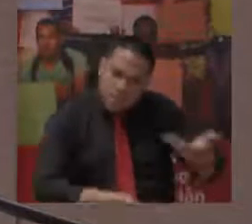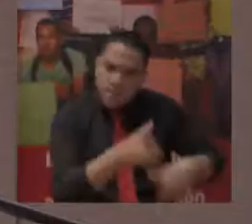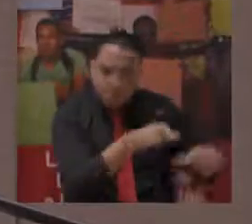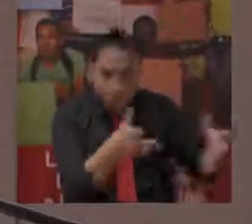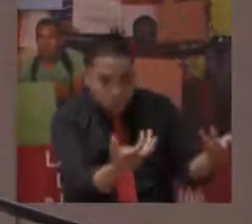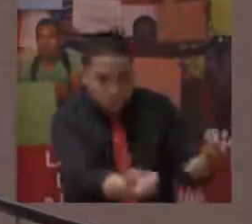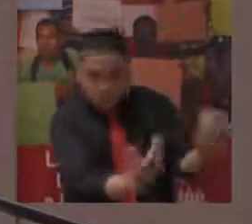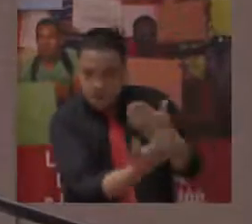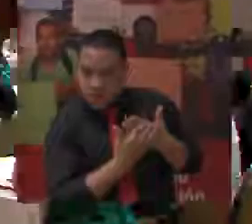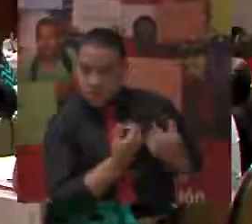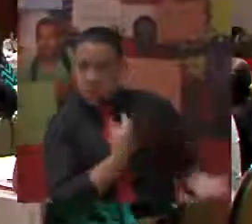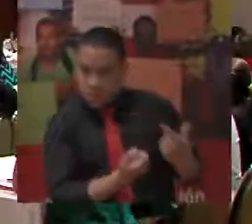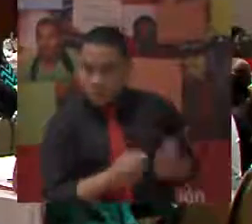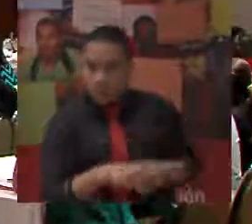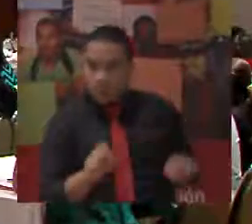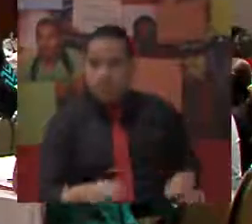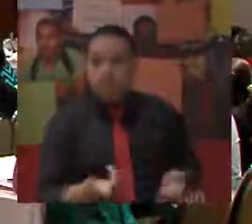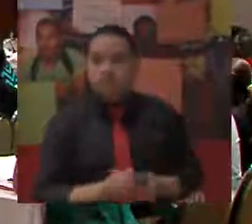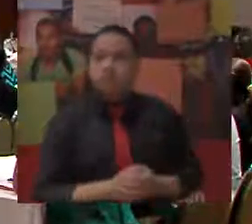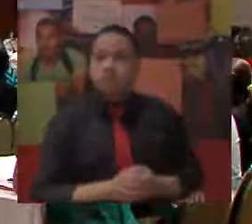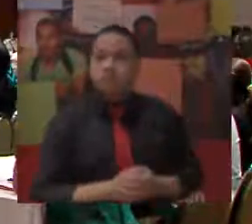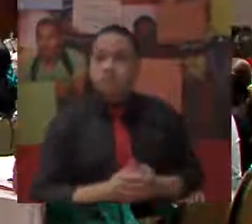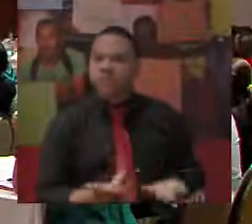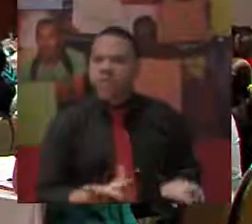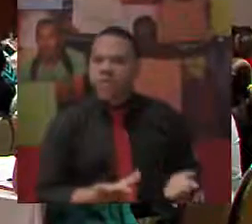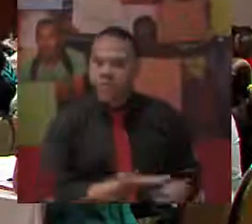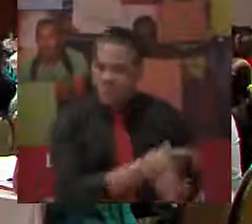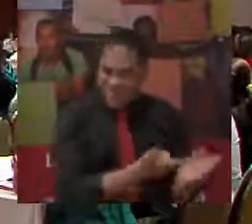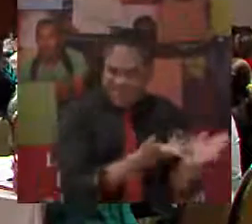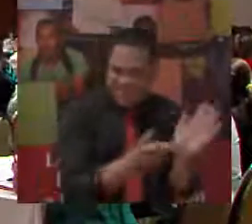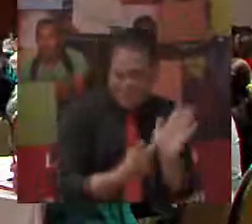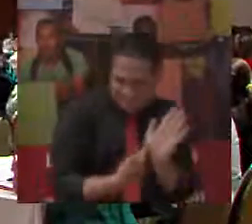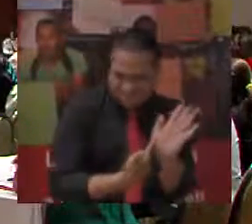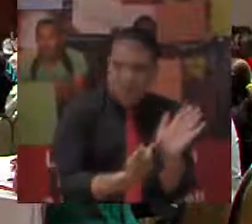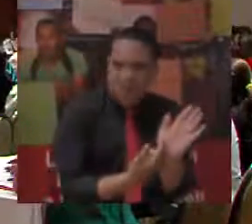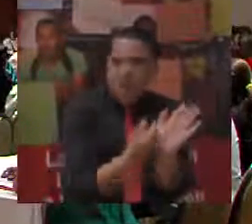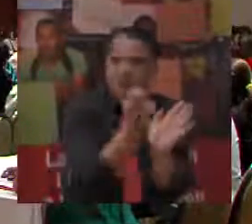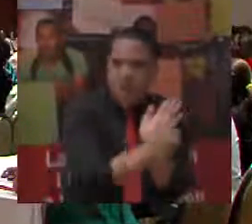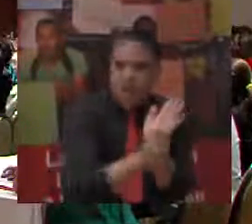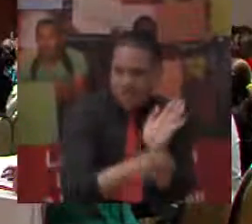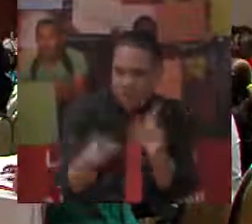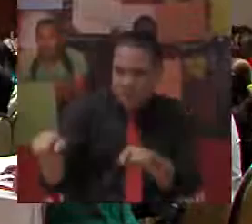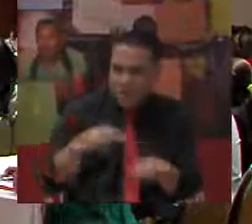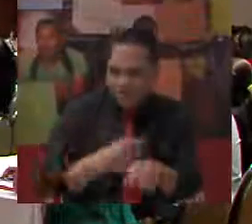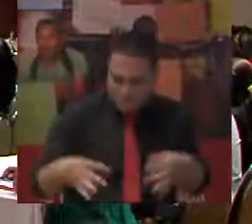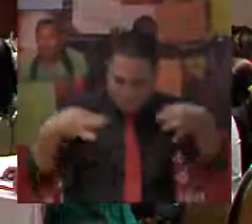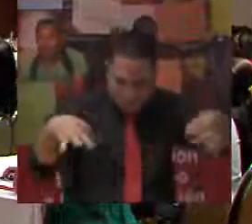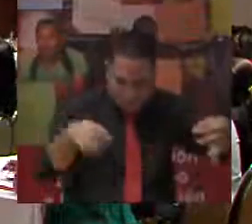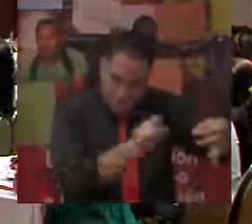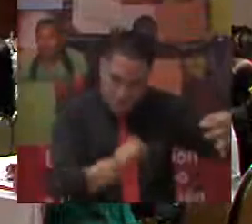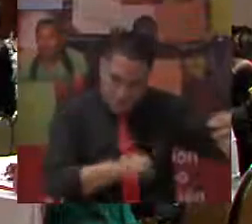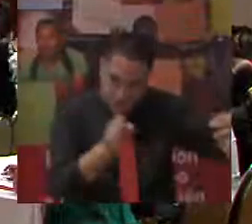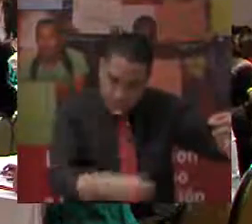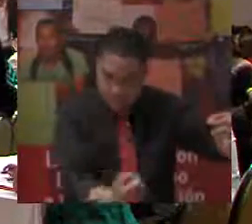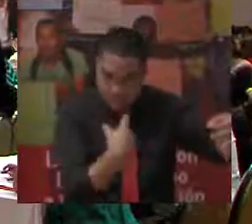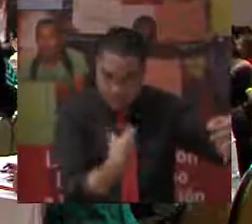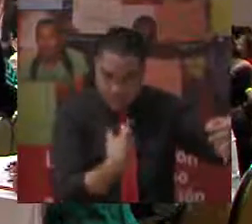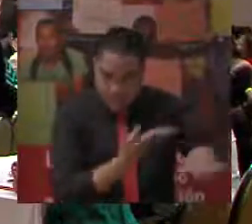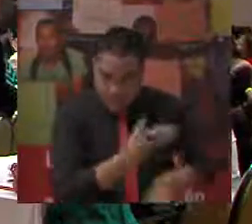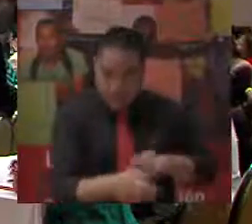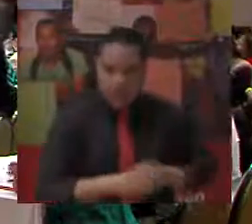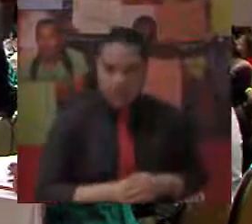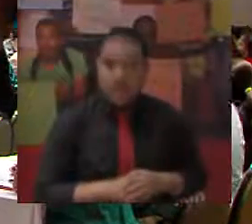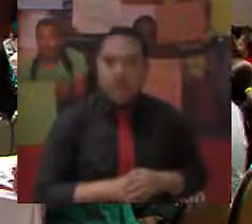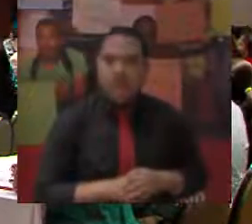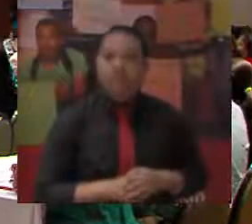directa. Deben anotar, recuerden ustedes, sus preguntas en el formulario que les indiqué hace algunos instantes. Se va a hacer, como